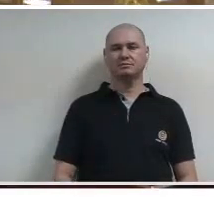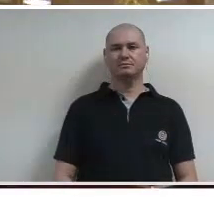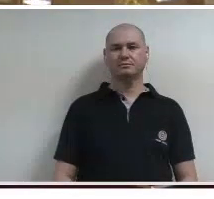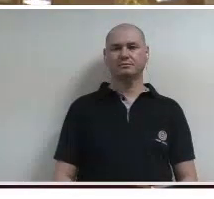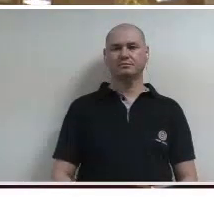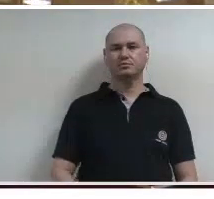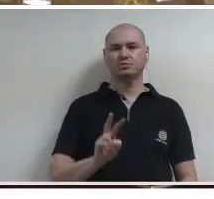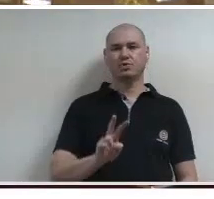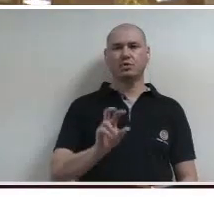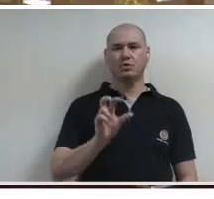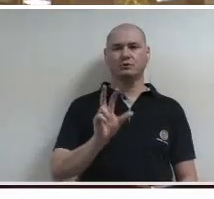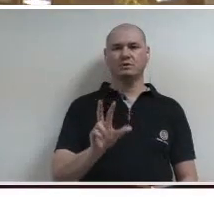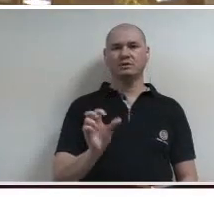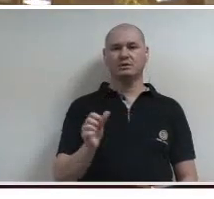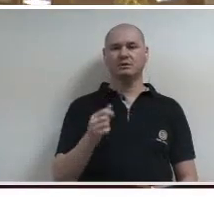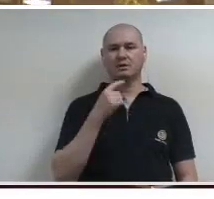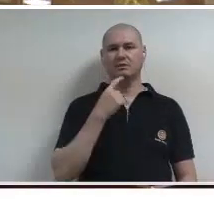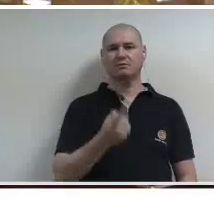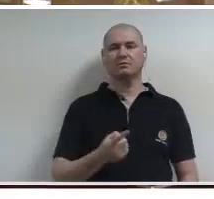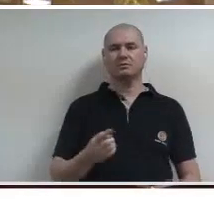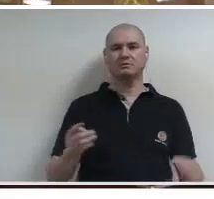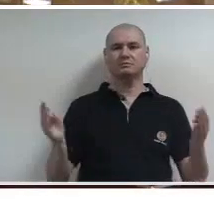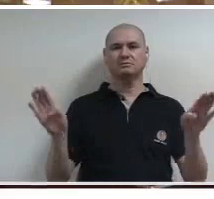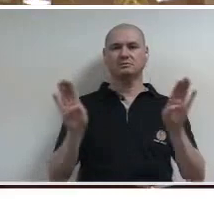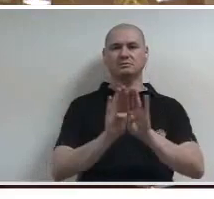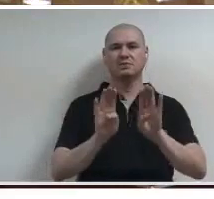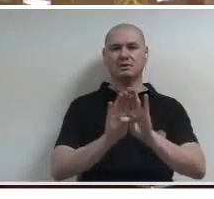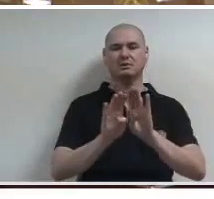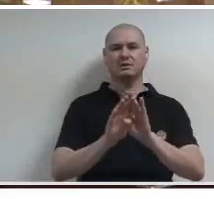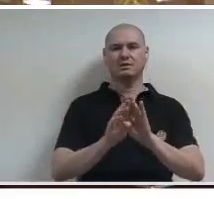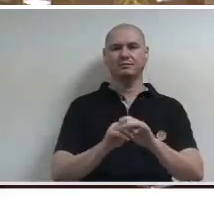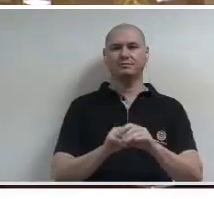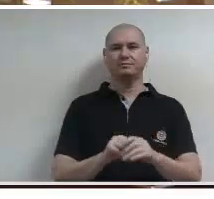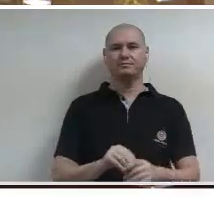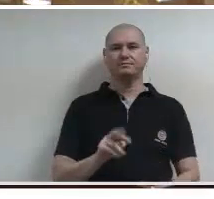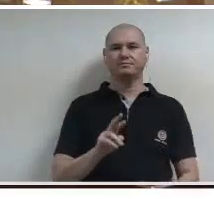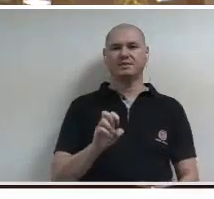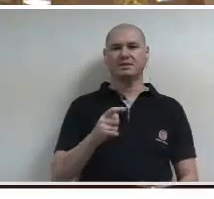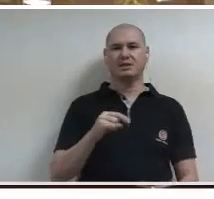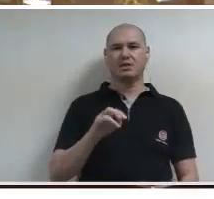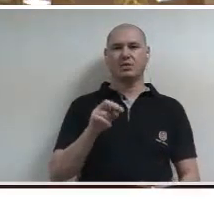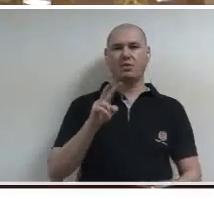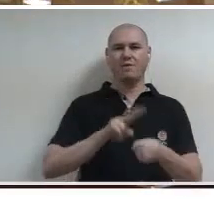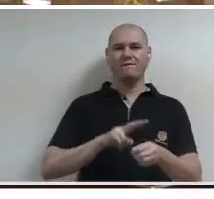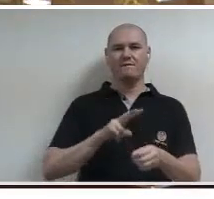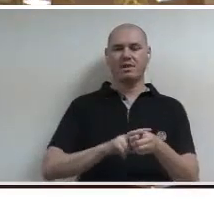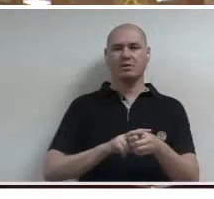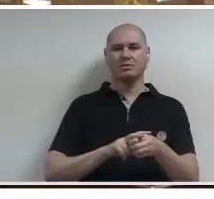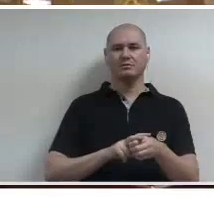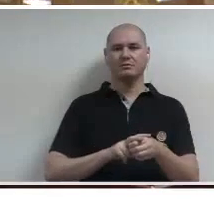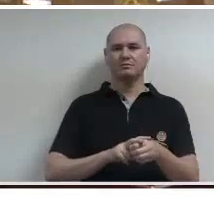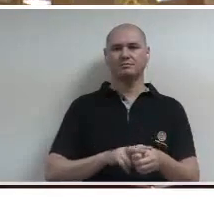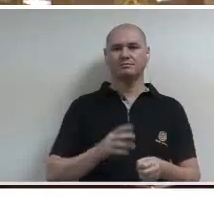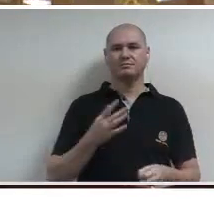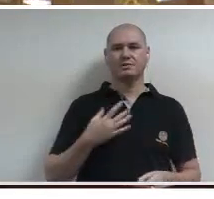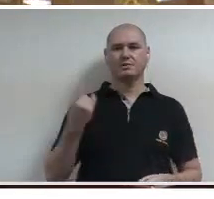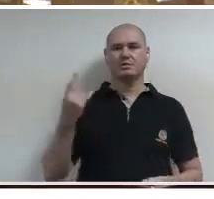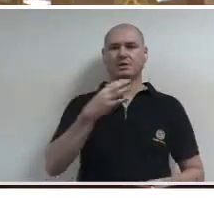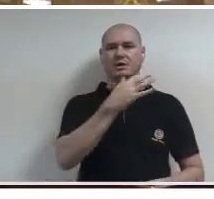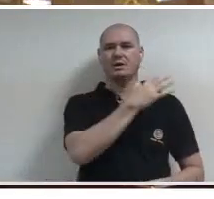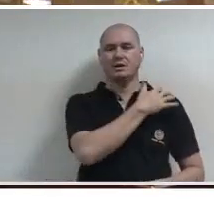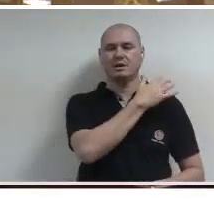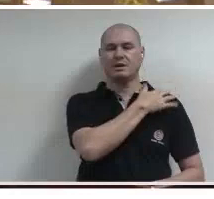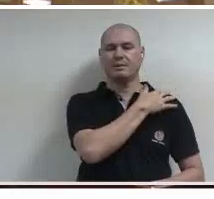resolución ministerial número 236, cierre epidemiológico, penitenciaría Coronel Oviedo,